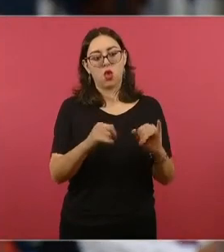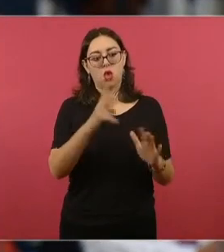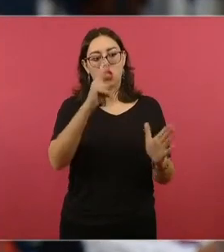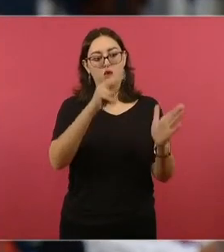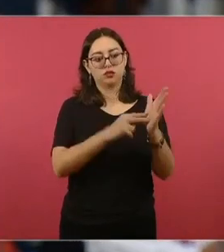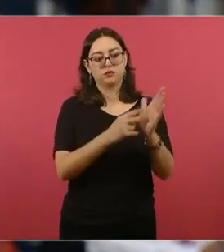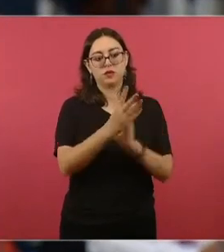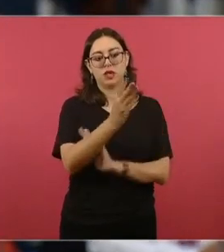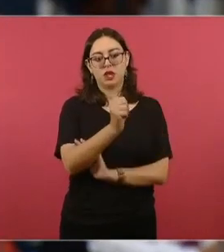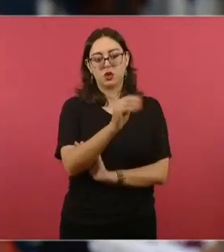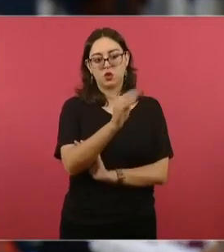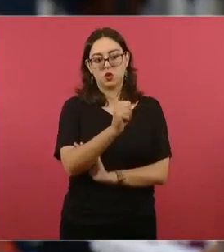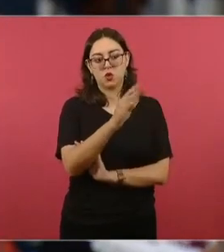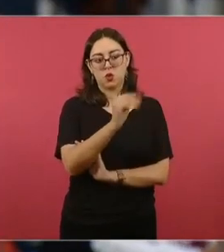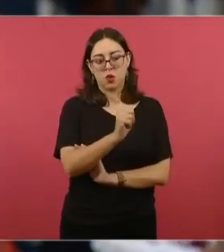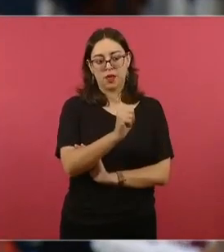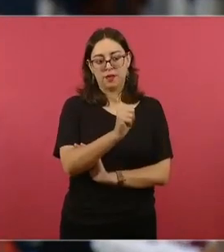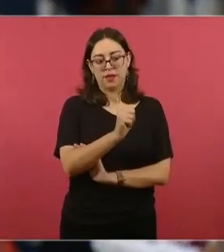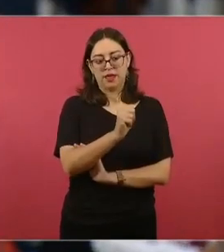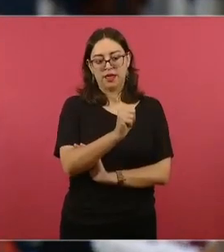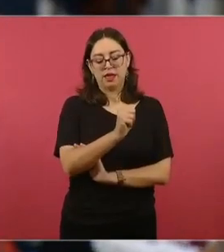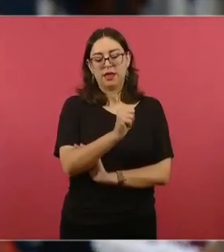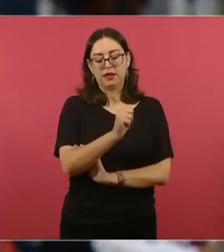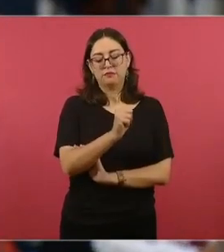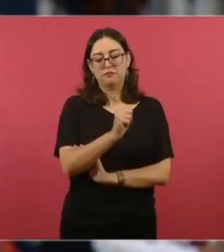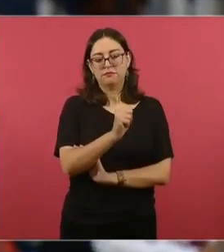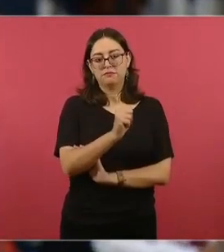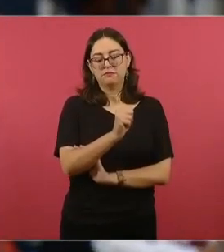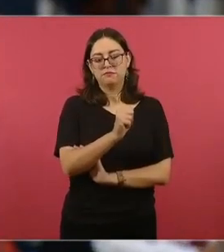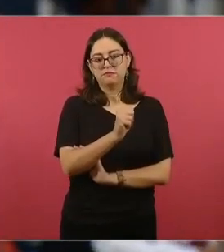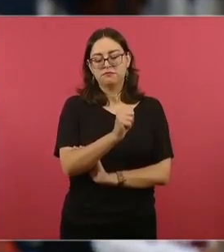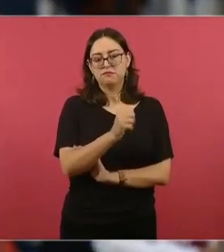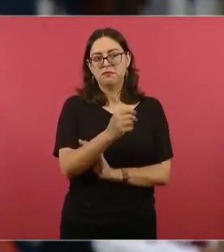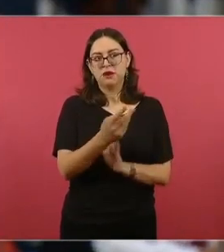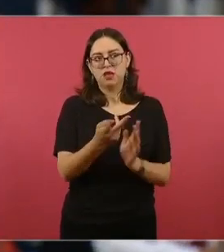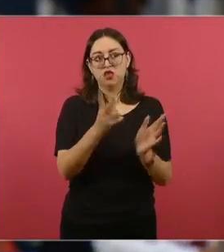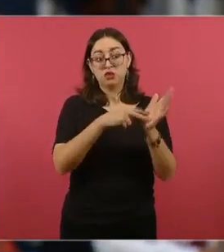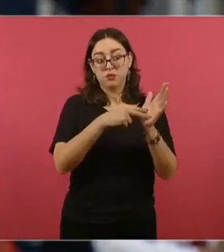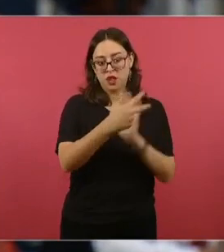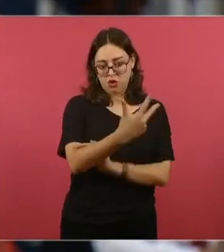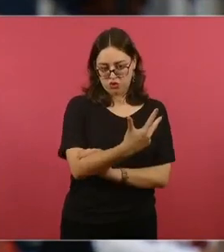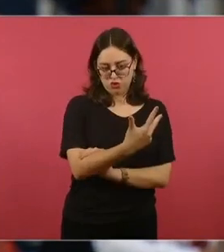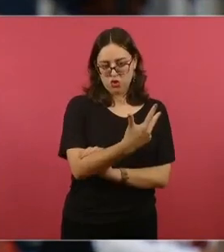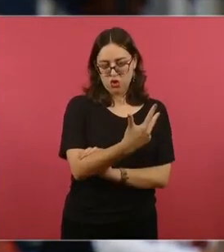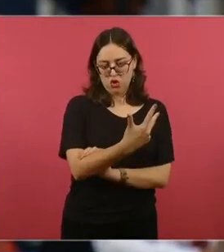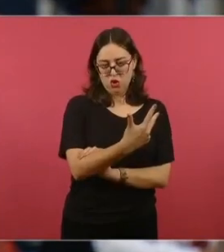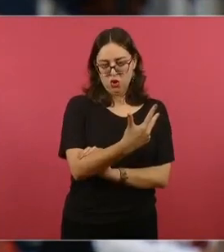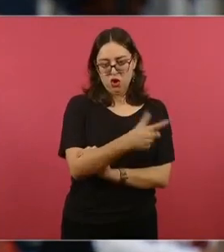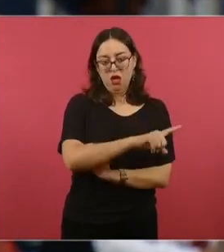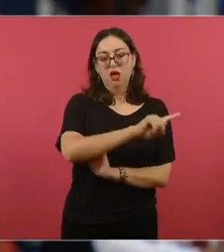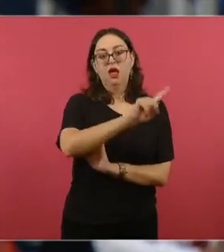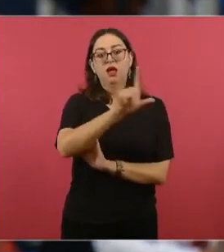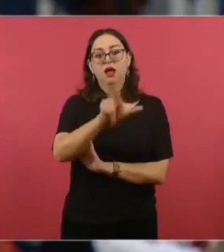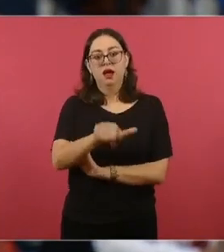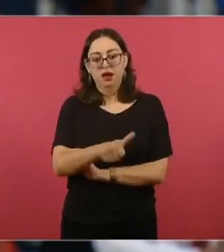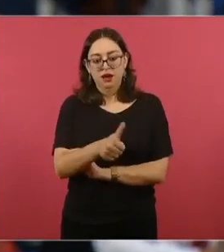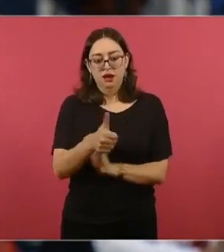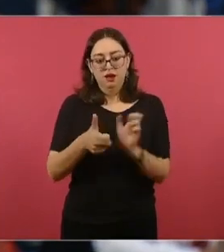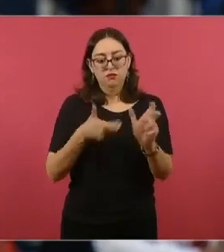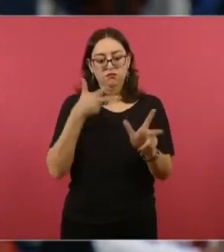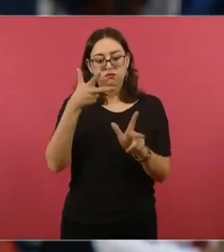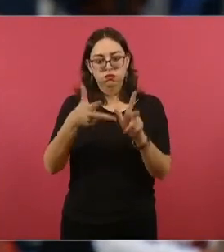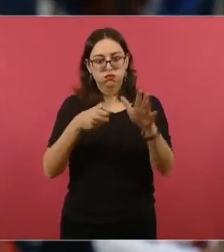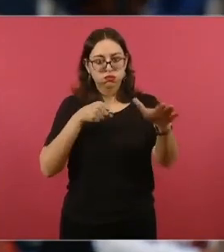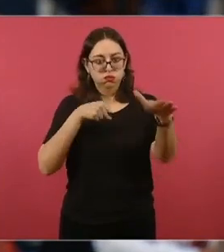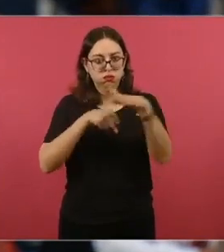la presidencia, Peña Nieto en el gobierno del Estado de México. En 2008 se inauguró. En 2009 el tren suburbano tuvo un accidente,